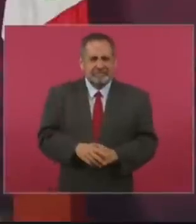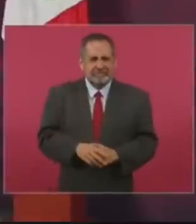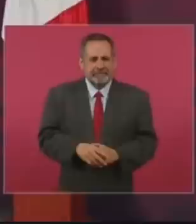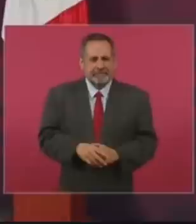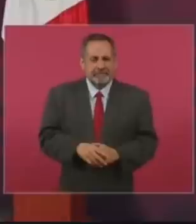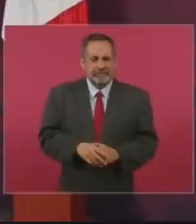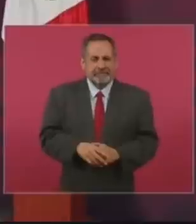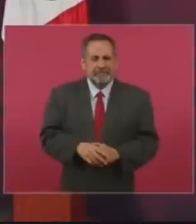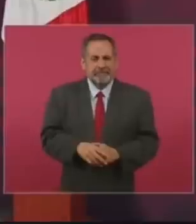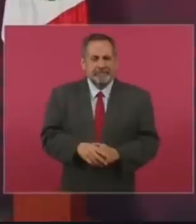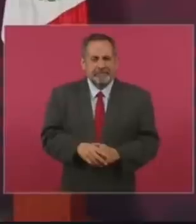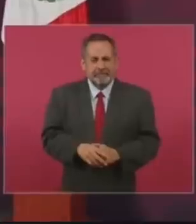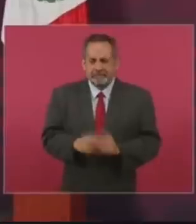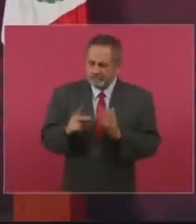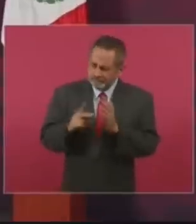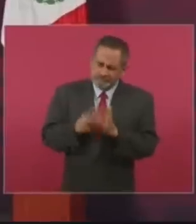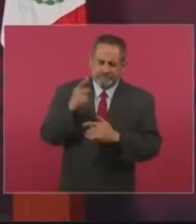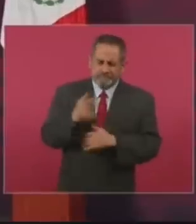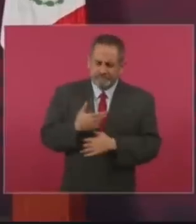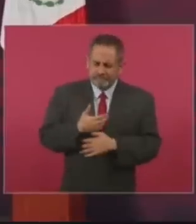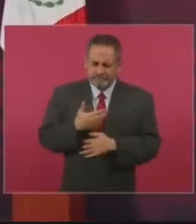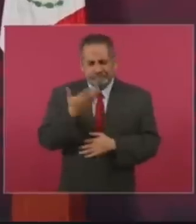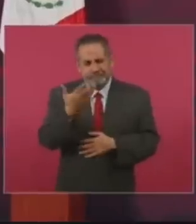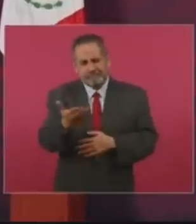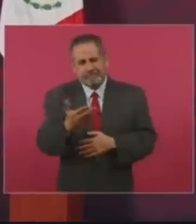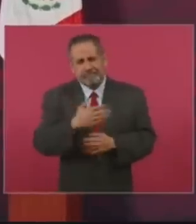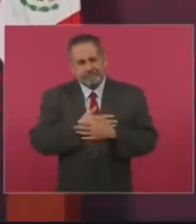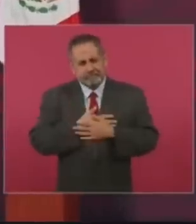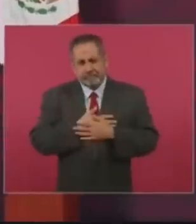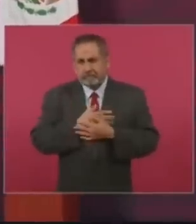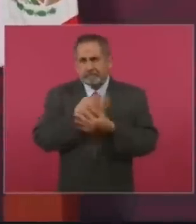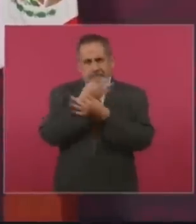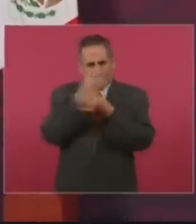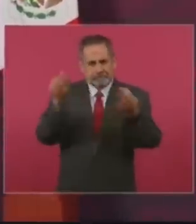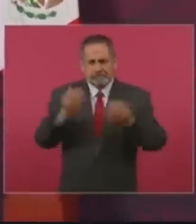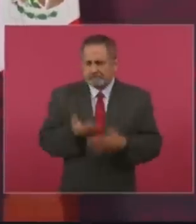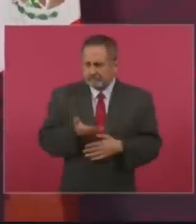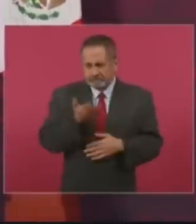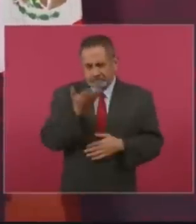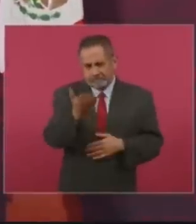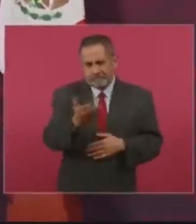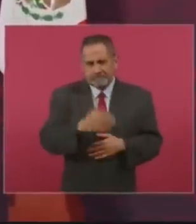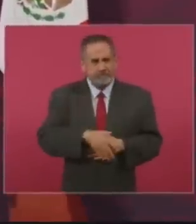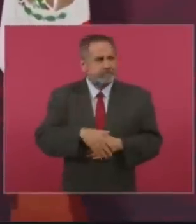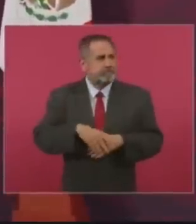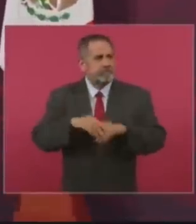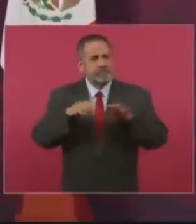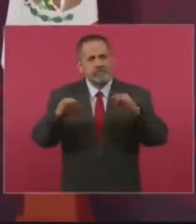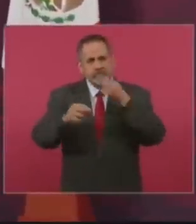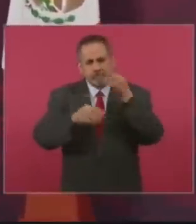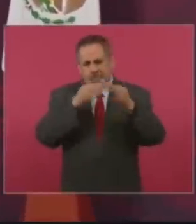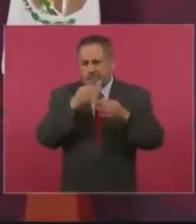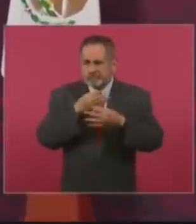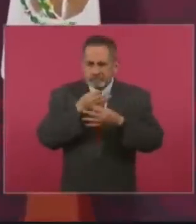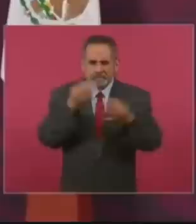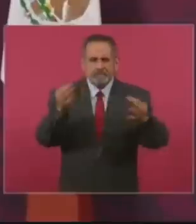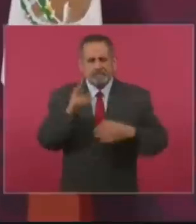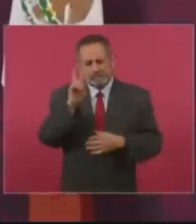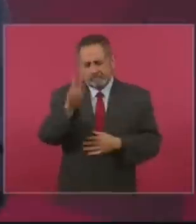pues de nuevo no extendemos manifestamos hacemos público